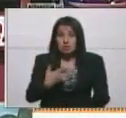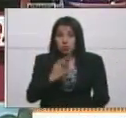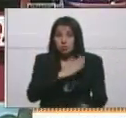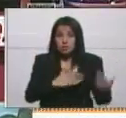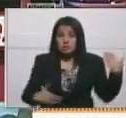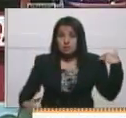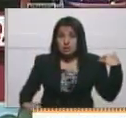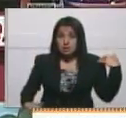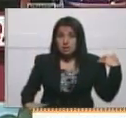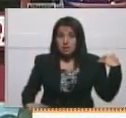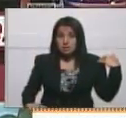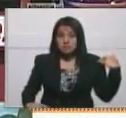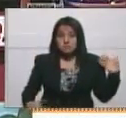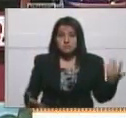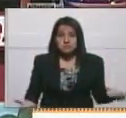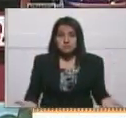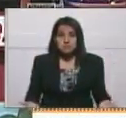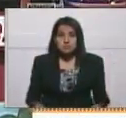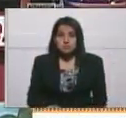una fuerza